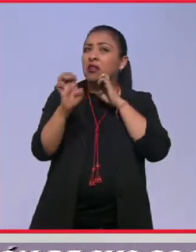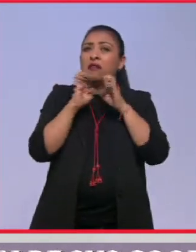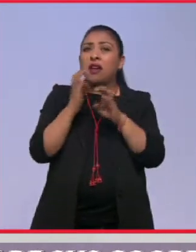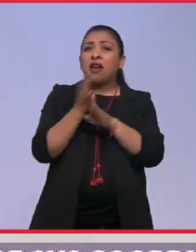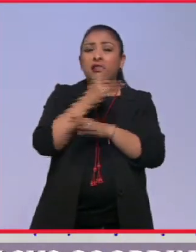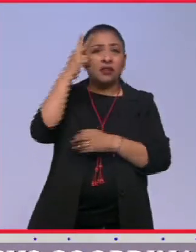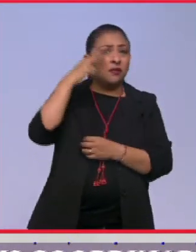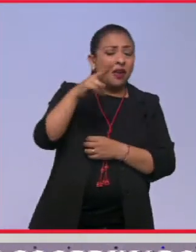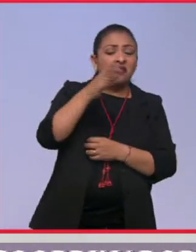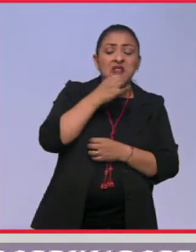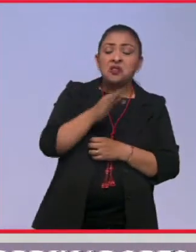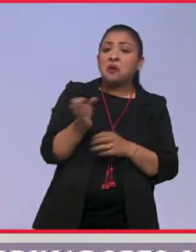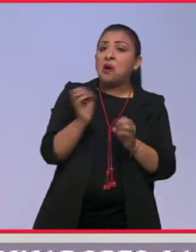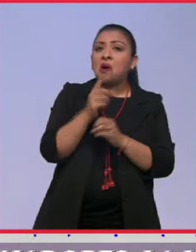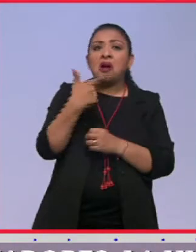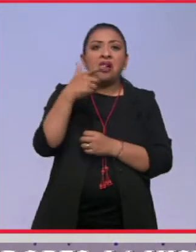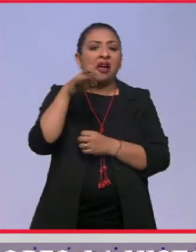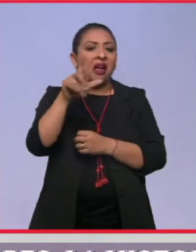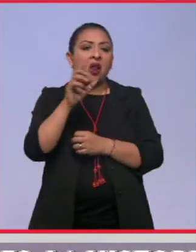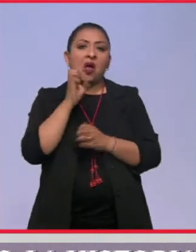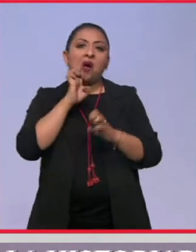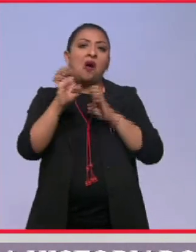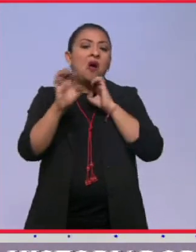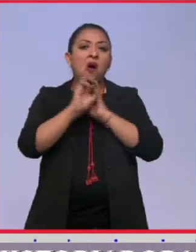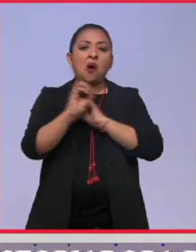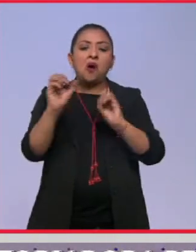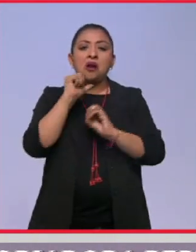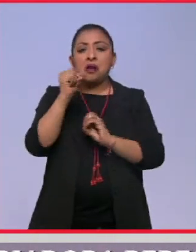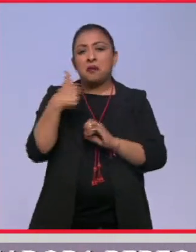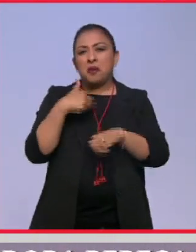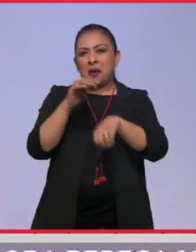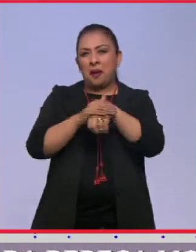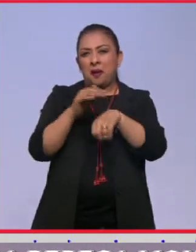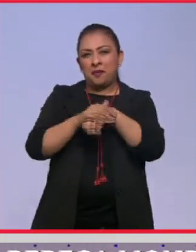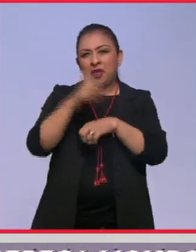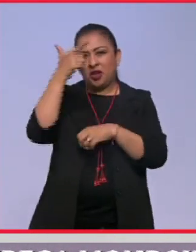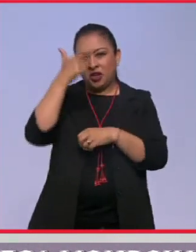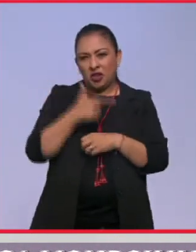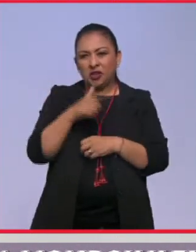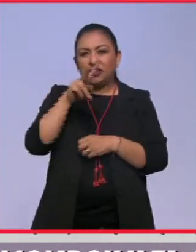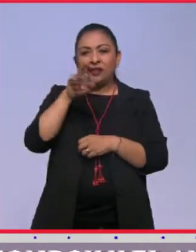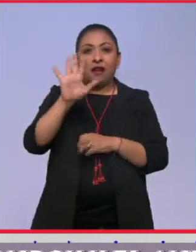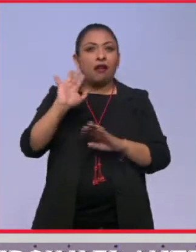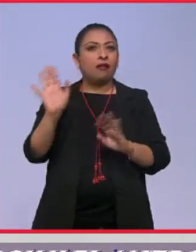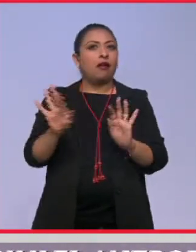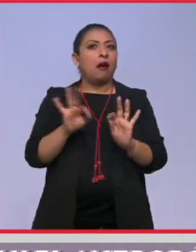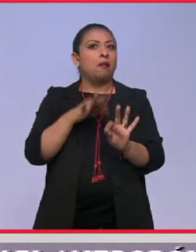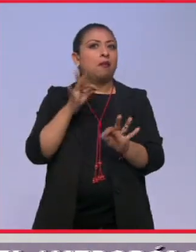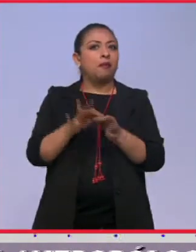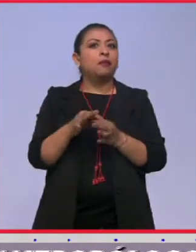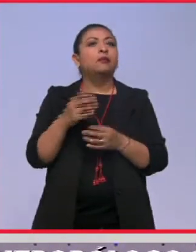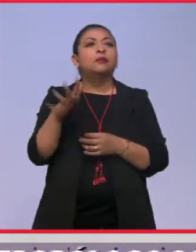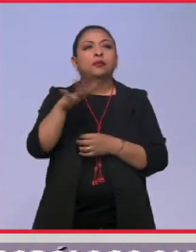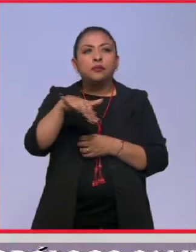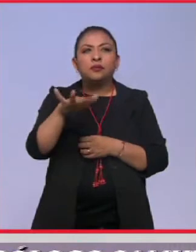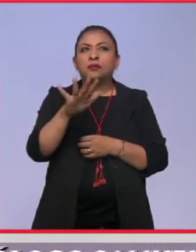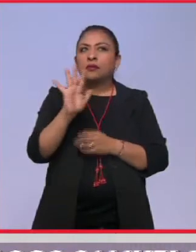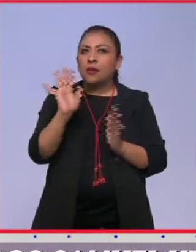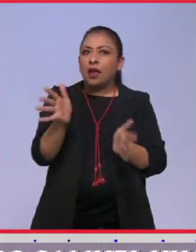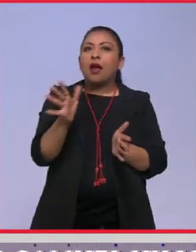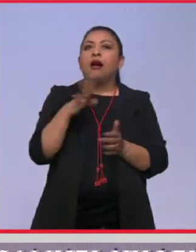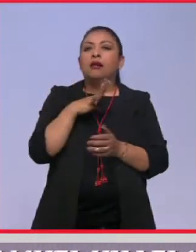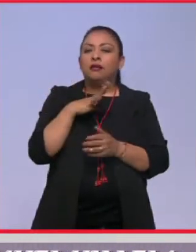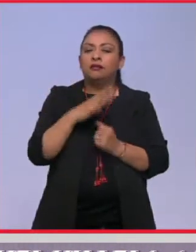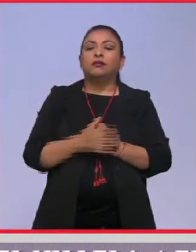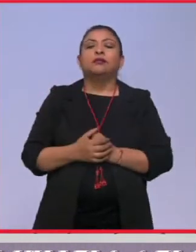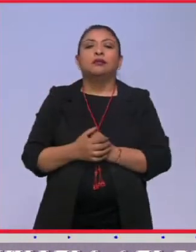de viajar al festival, ¿no? Ni él ni Gael, entonces, pero nuestros amigos de la Dolce Vele ya están puestísimos, sí, ya lo están buscando. Sobres, como